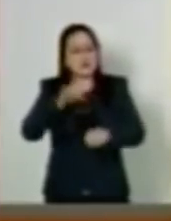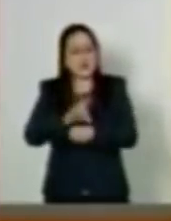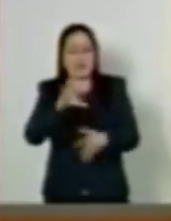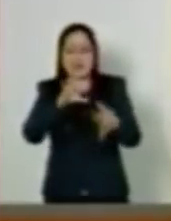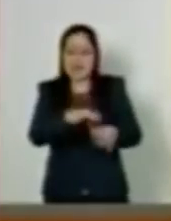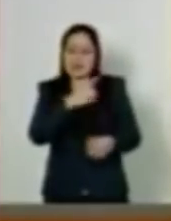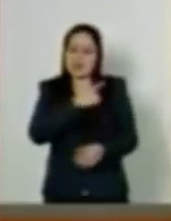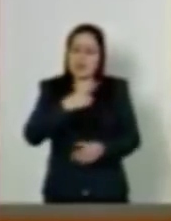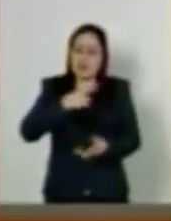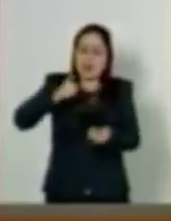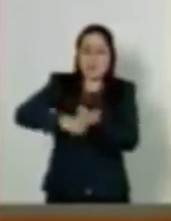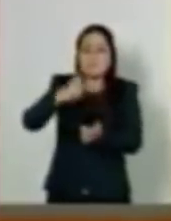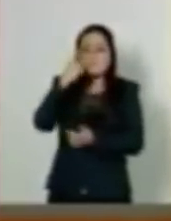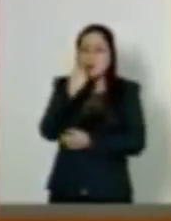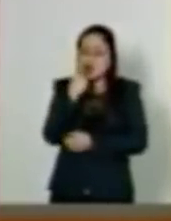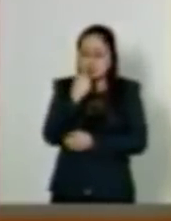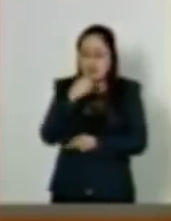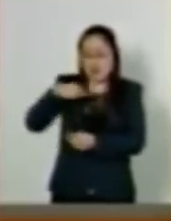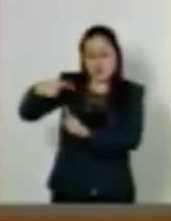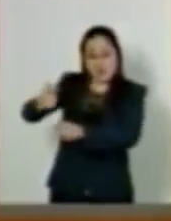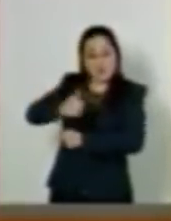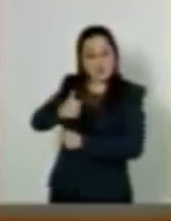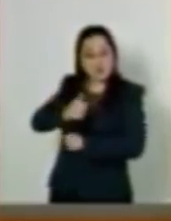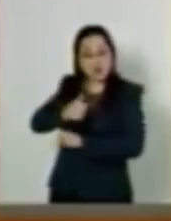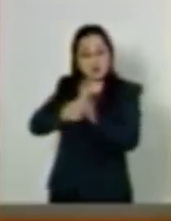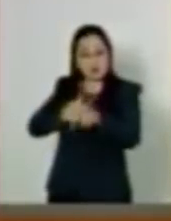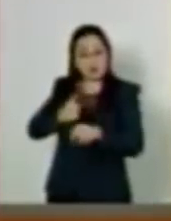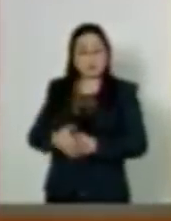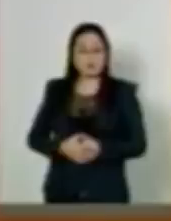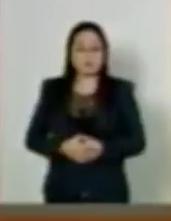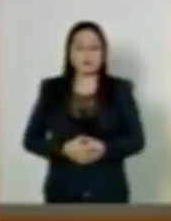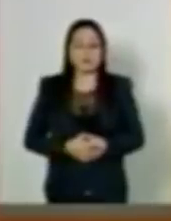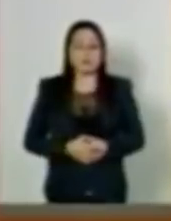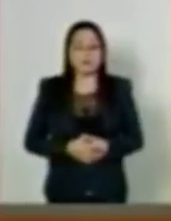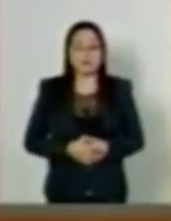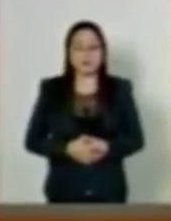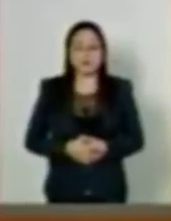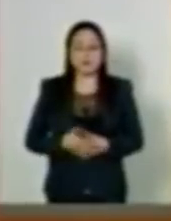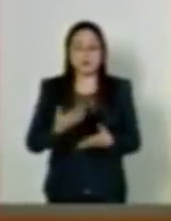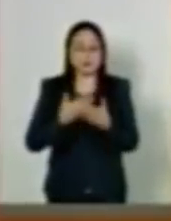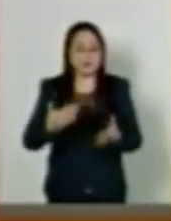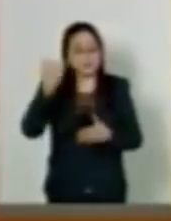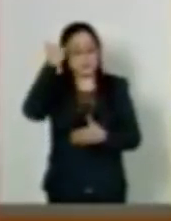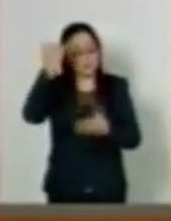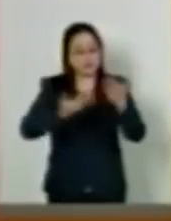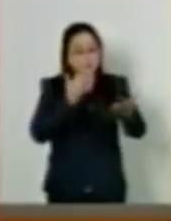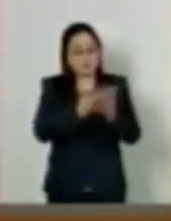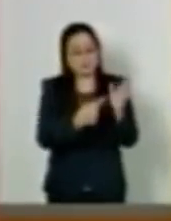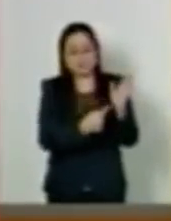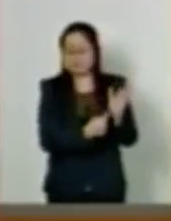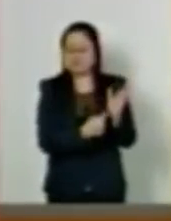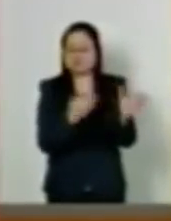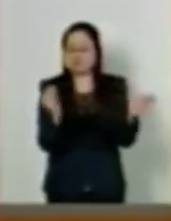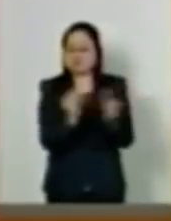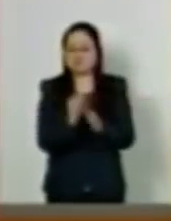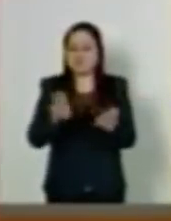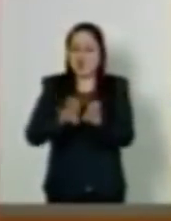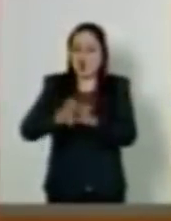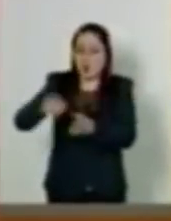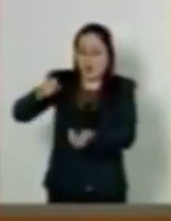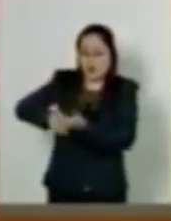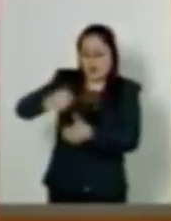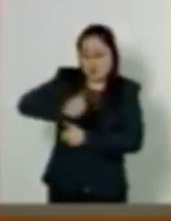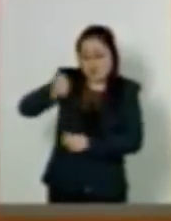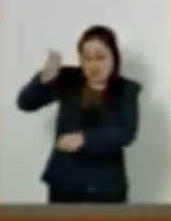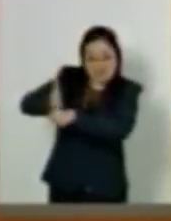ser de carácter civil y no militar. Esta iniciativa es omisa para sancionar a los miembros de